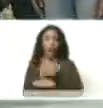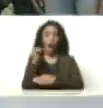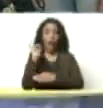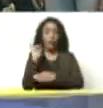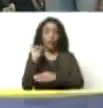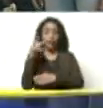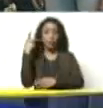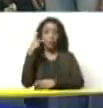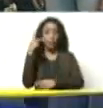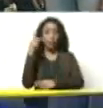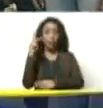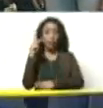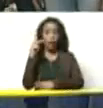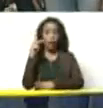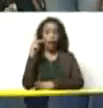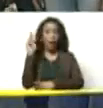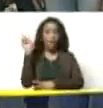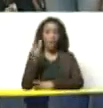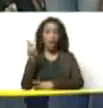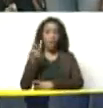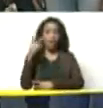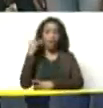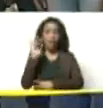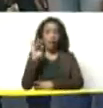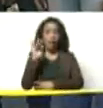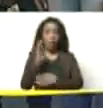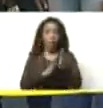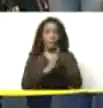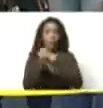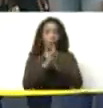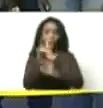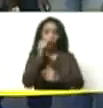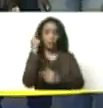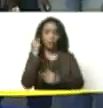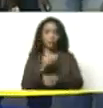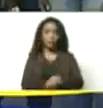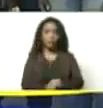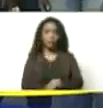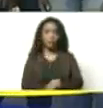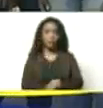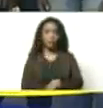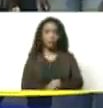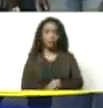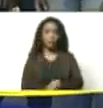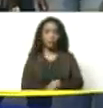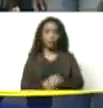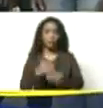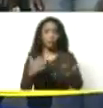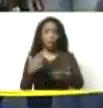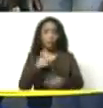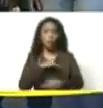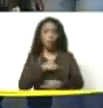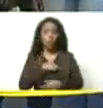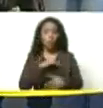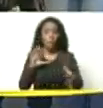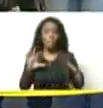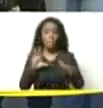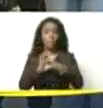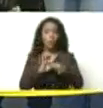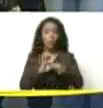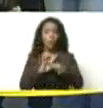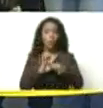la parroquia el valle y van a estar los emprendedores y emprendedoras y nosotros bueno uniéndonos